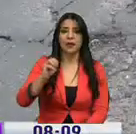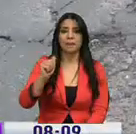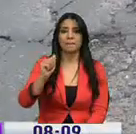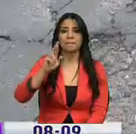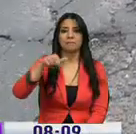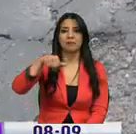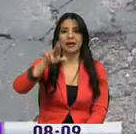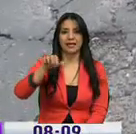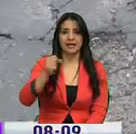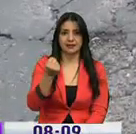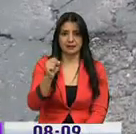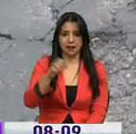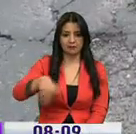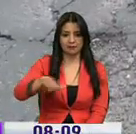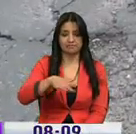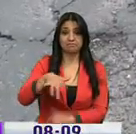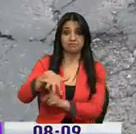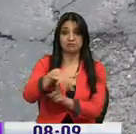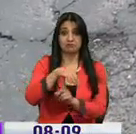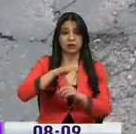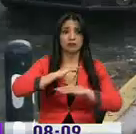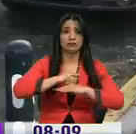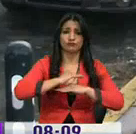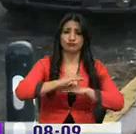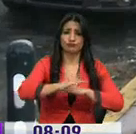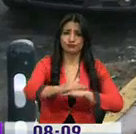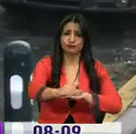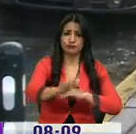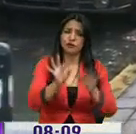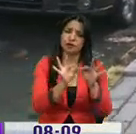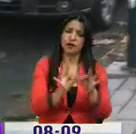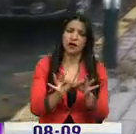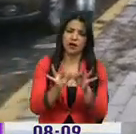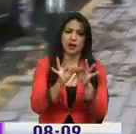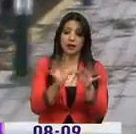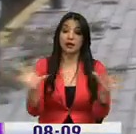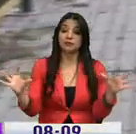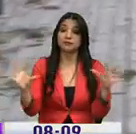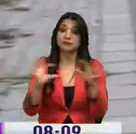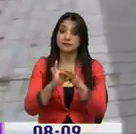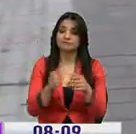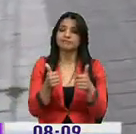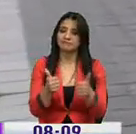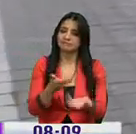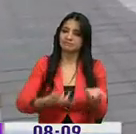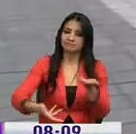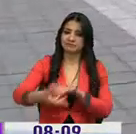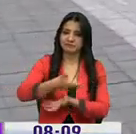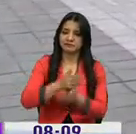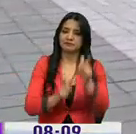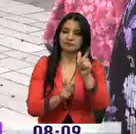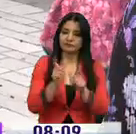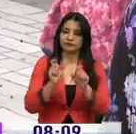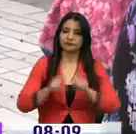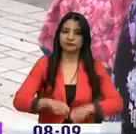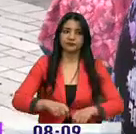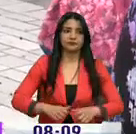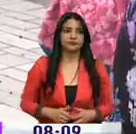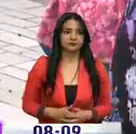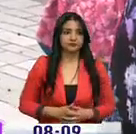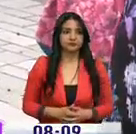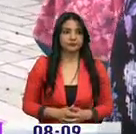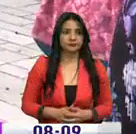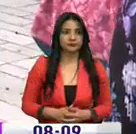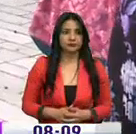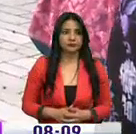sobre la cual está el parque, pueda ser pavimentada y sea un complemento para una buena convivencia de los moradores. Ya no podemos